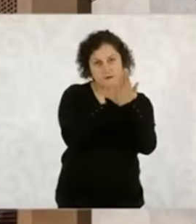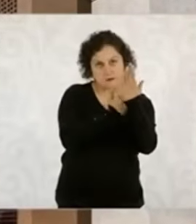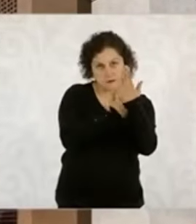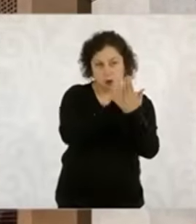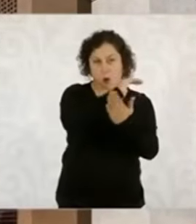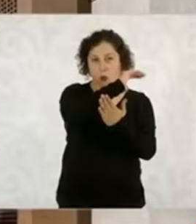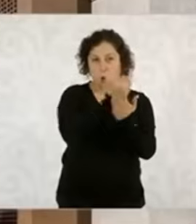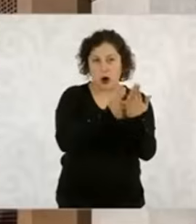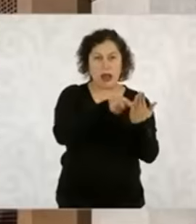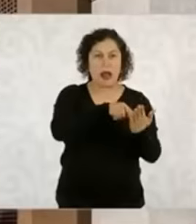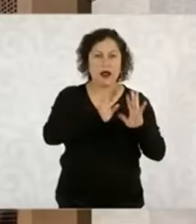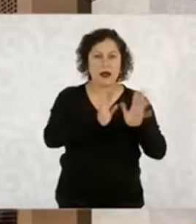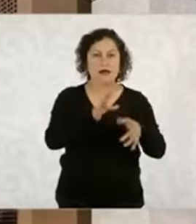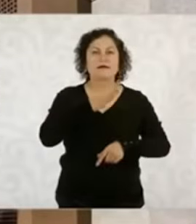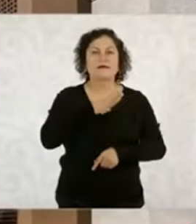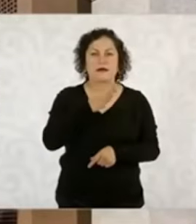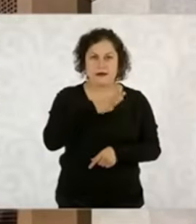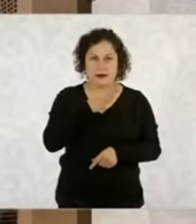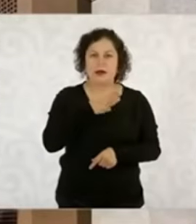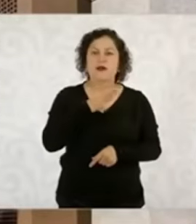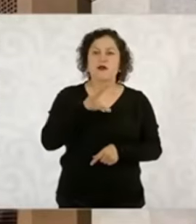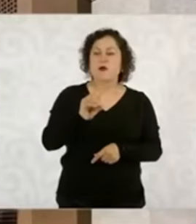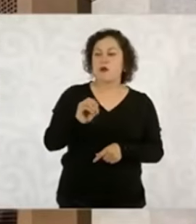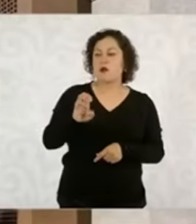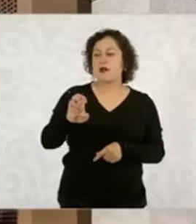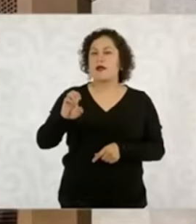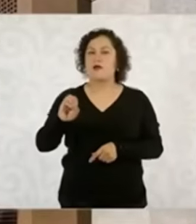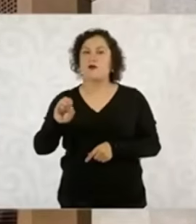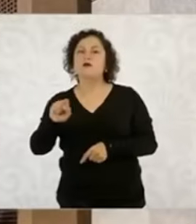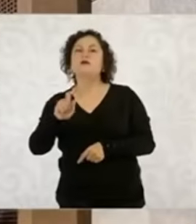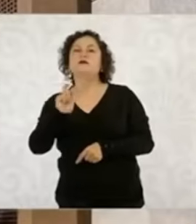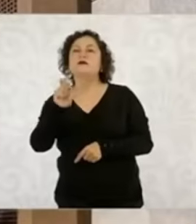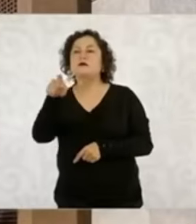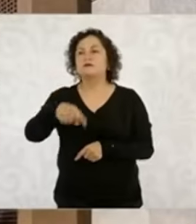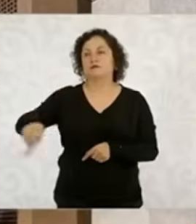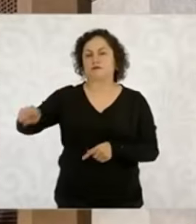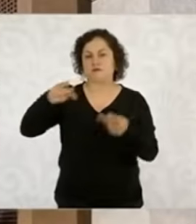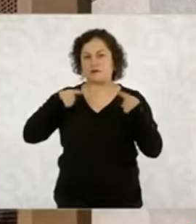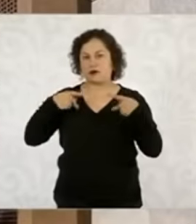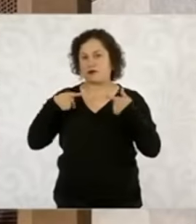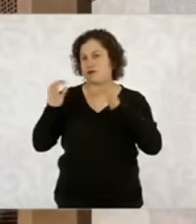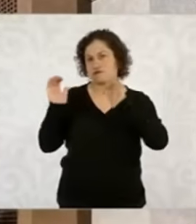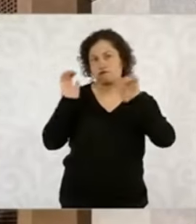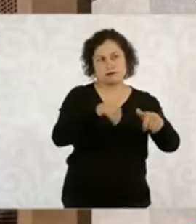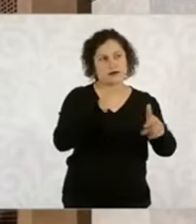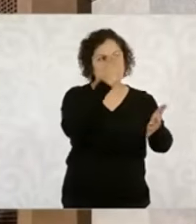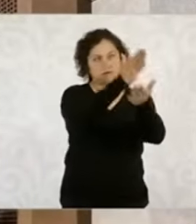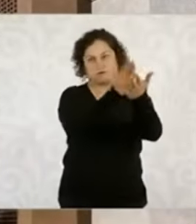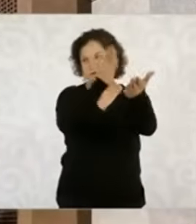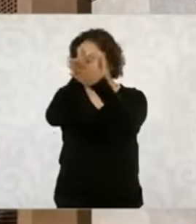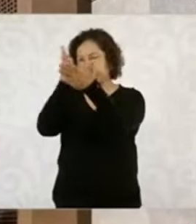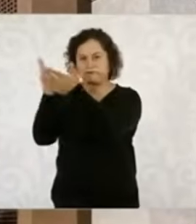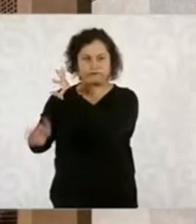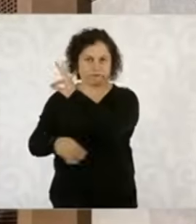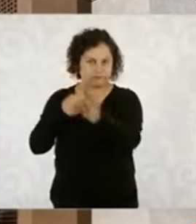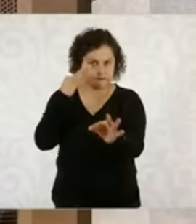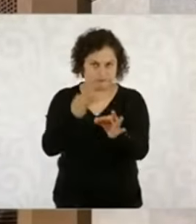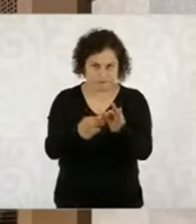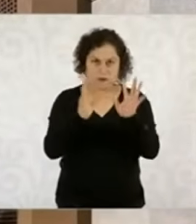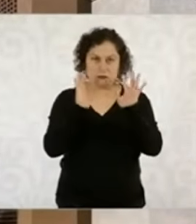son los organismos ejecutores de obra, y ya están en el territorio trabajando, y estamos preparando el